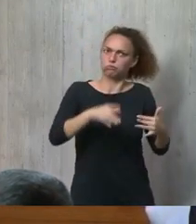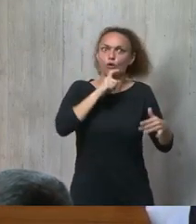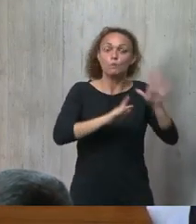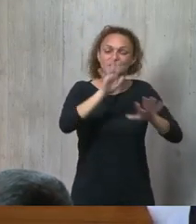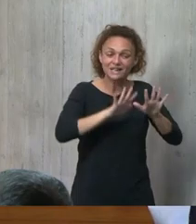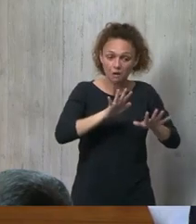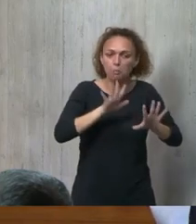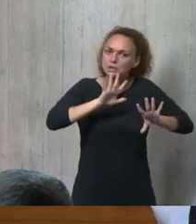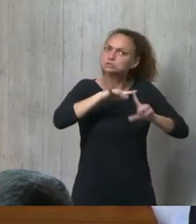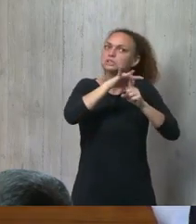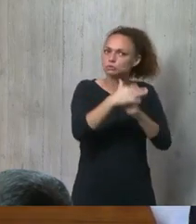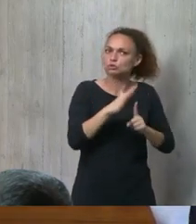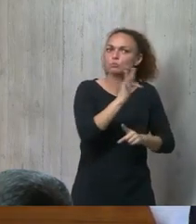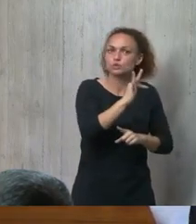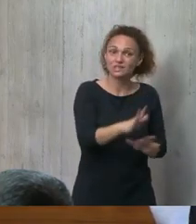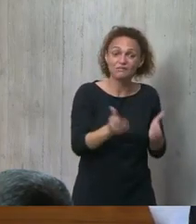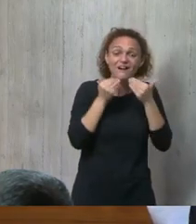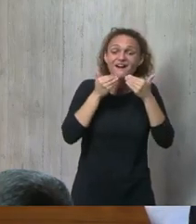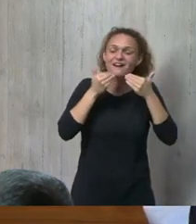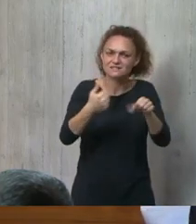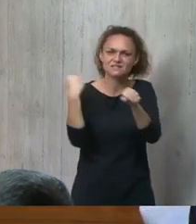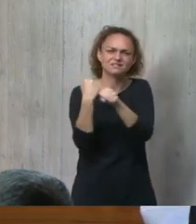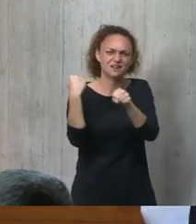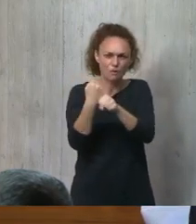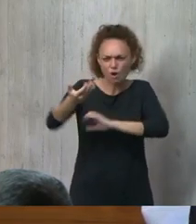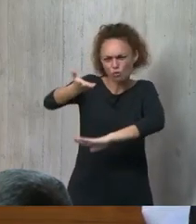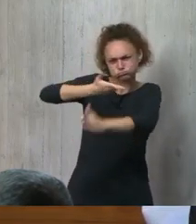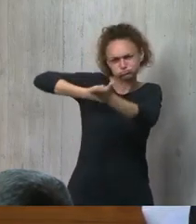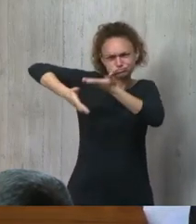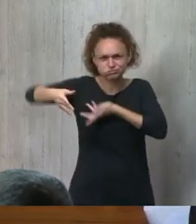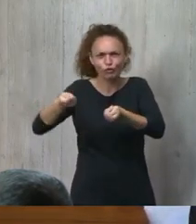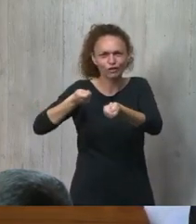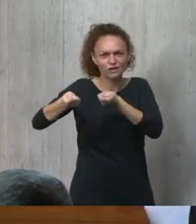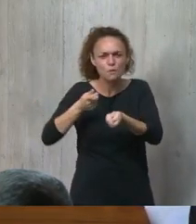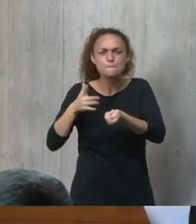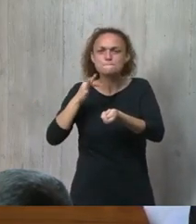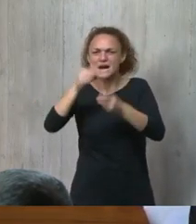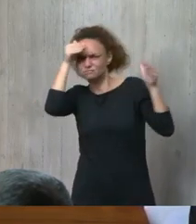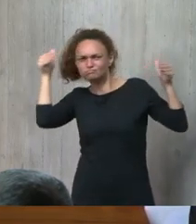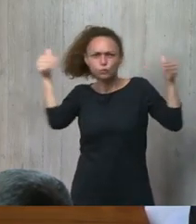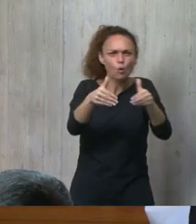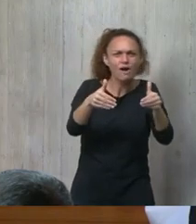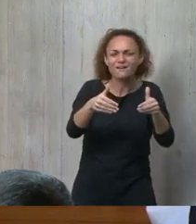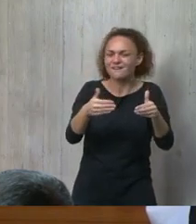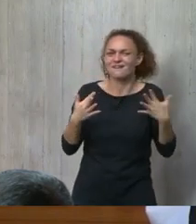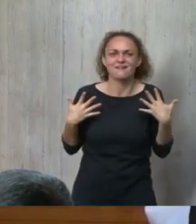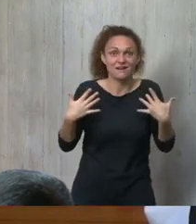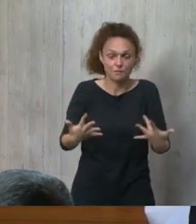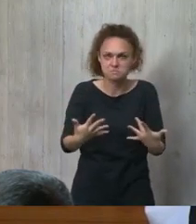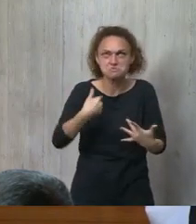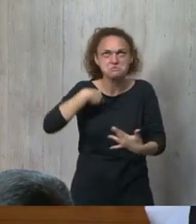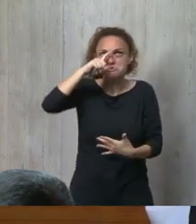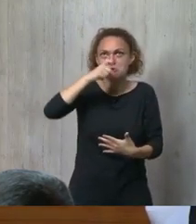magnífica coordinación, por una actuación muy rápida. Yo no recuerdo ningún otro incendio en el que, produciéndose al mediodía,